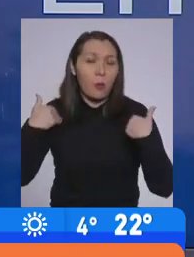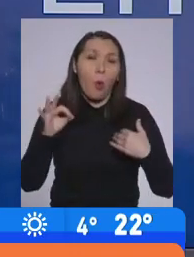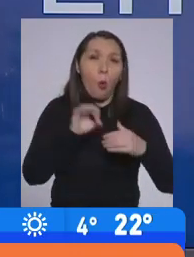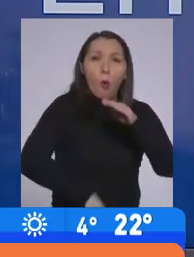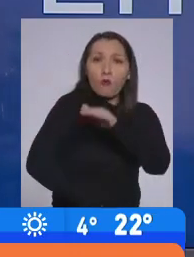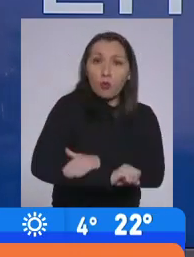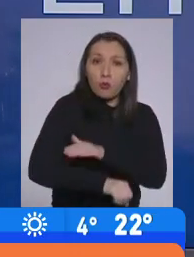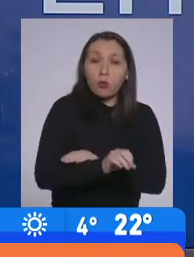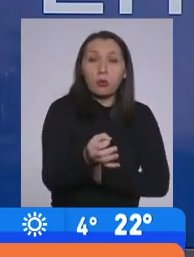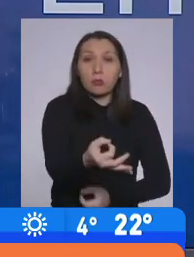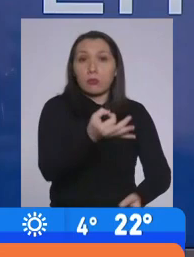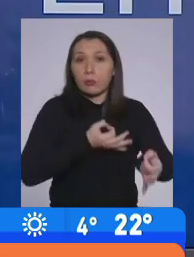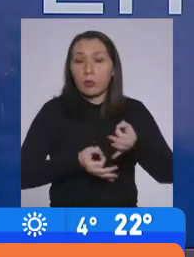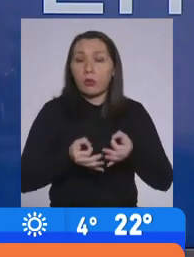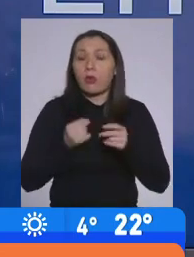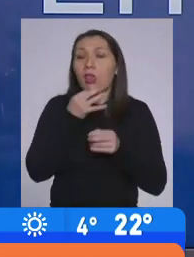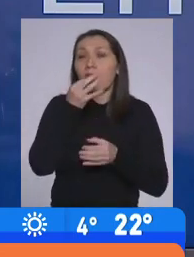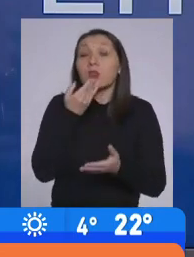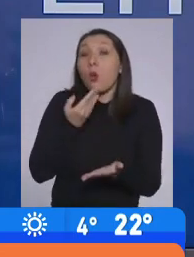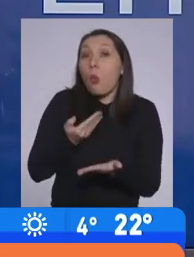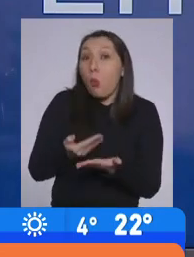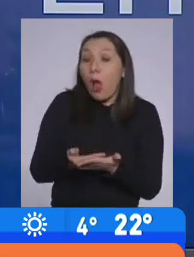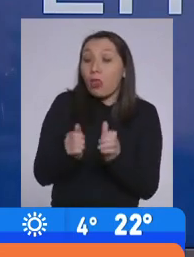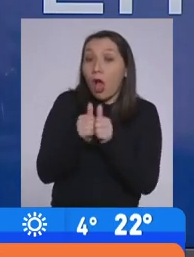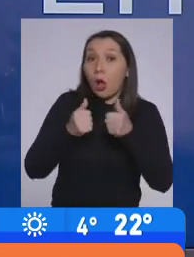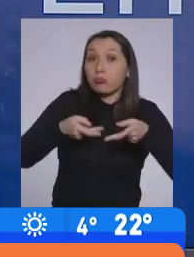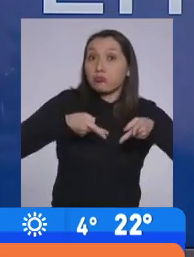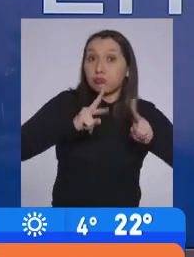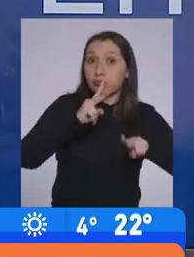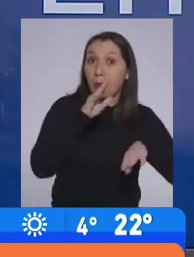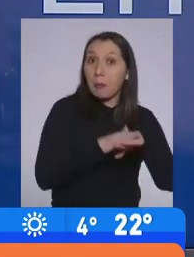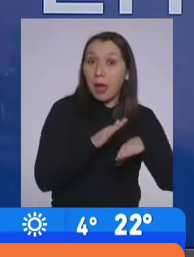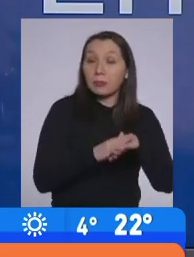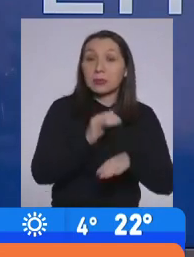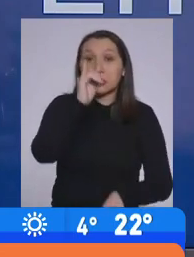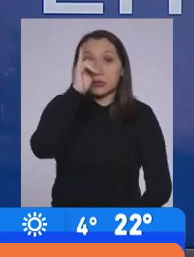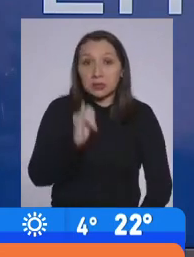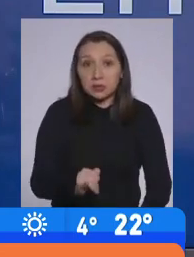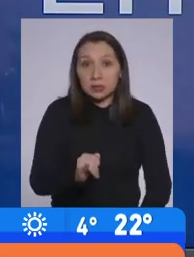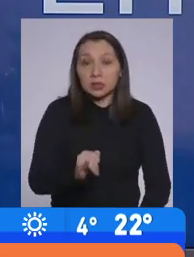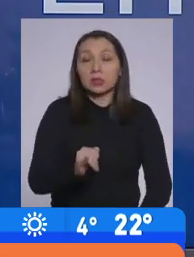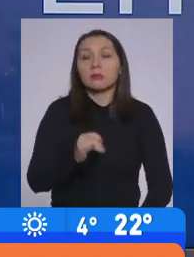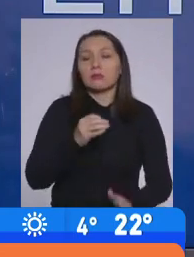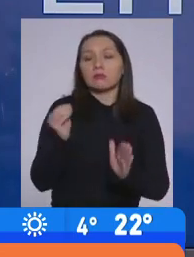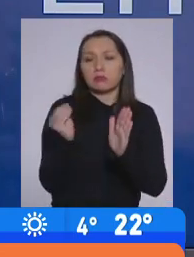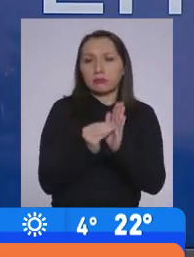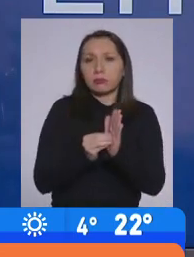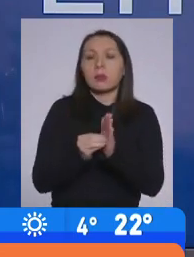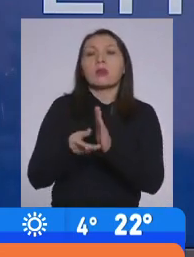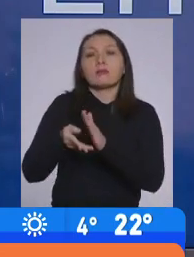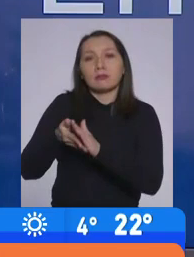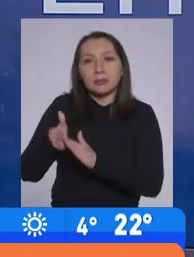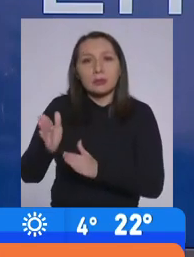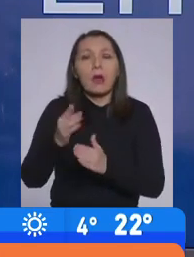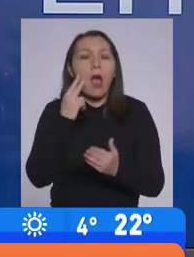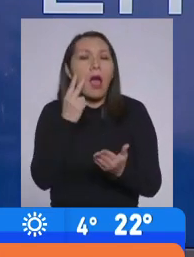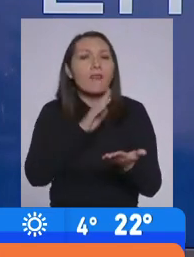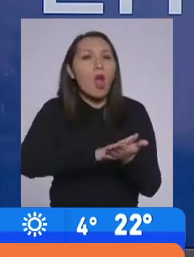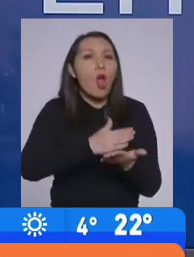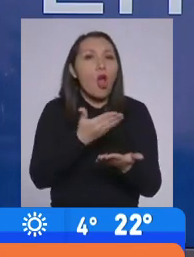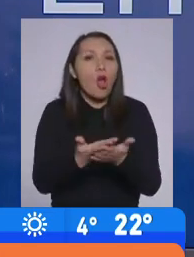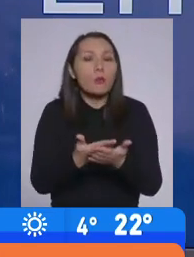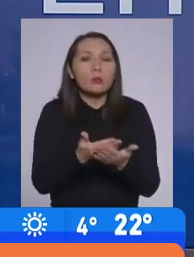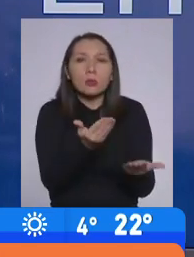señalaron que iba a ser cuando las autoridades sanitarias lo determinarán según el comportamiento